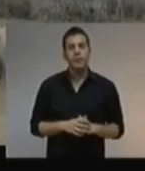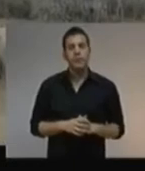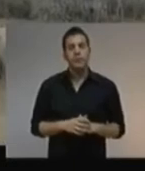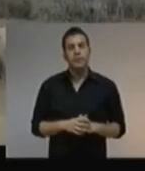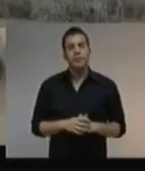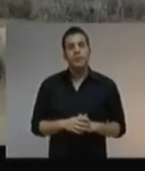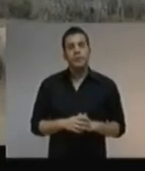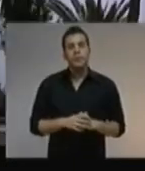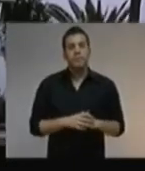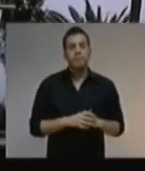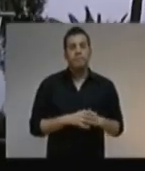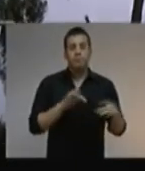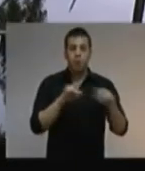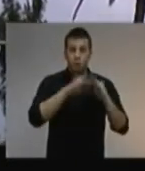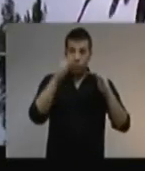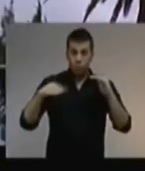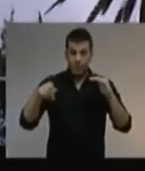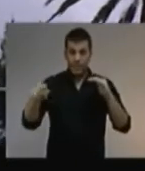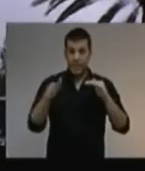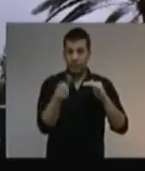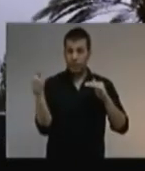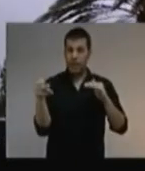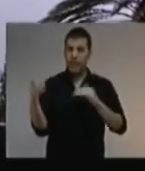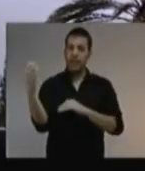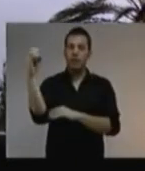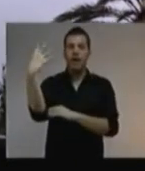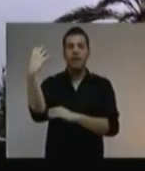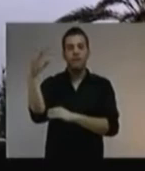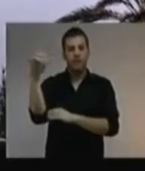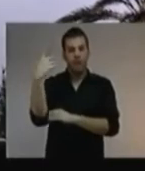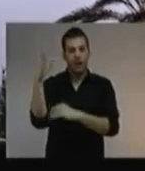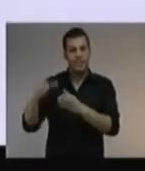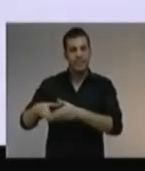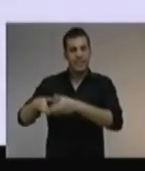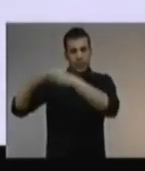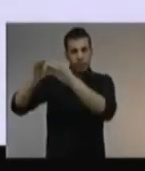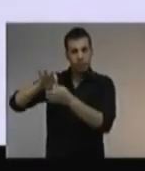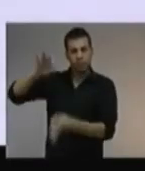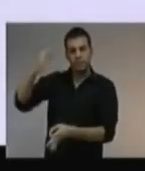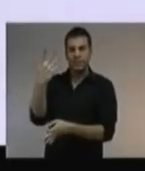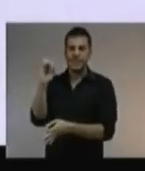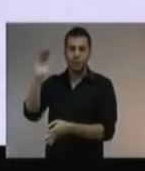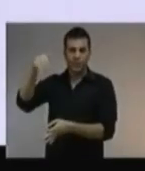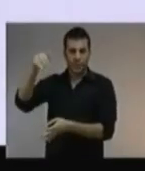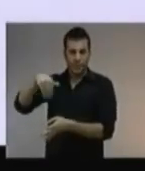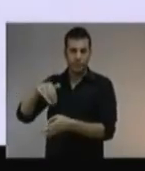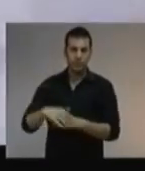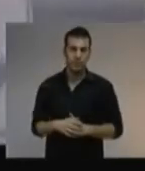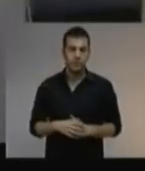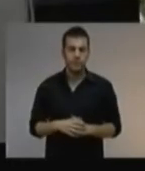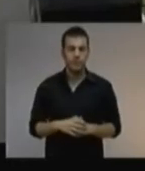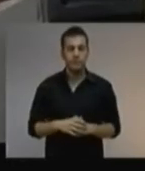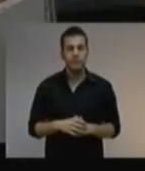En un extremo de las dunas se distingue el faro, un cilindro troncocónico de más de 50 metros de altura.